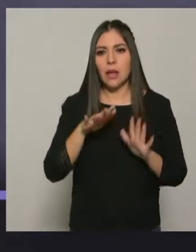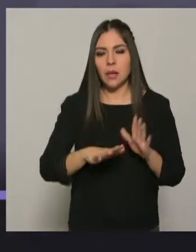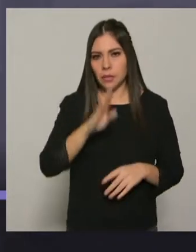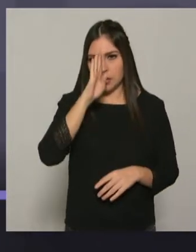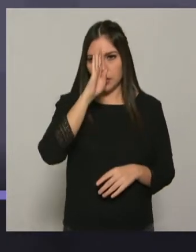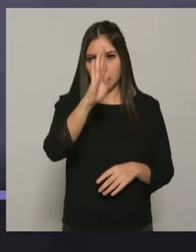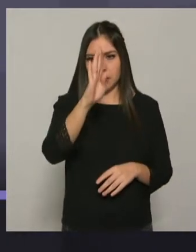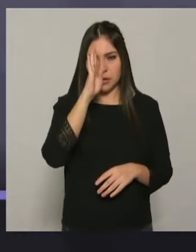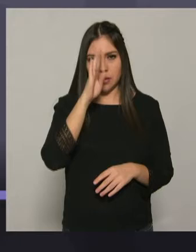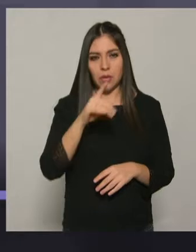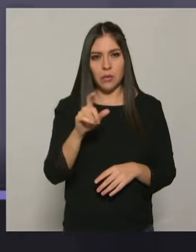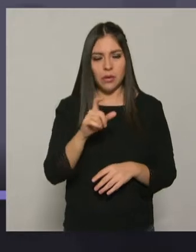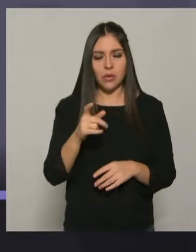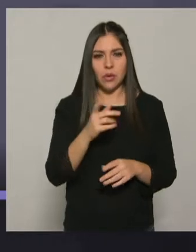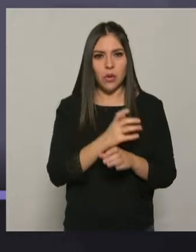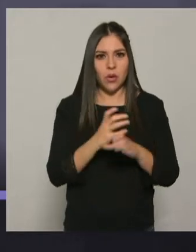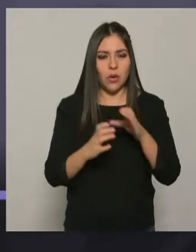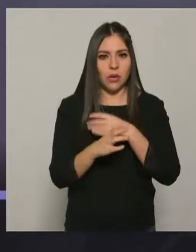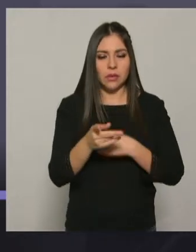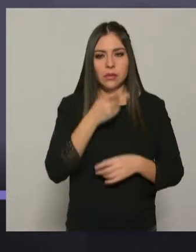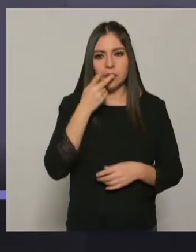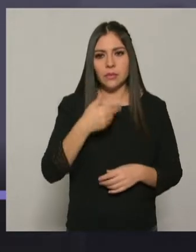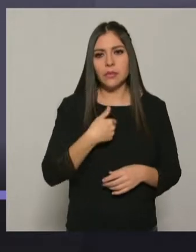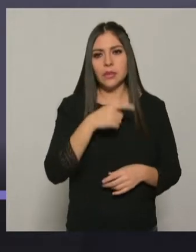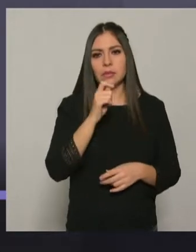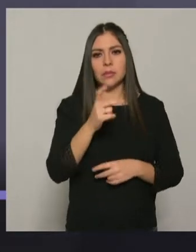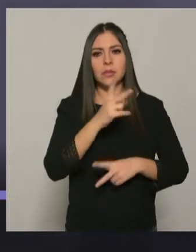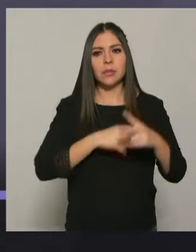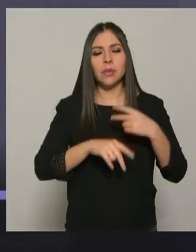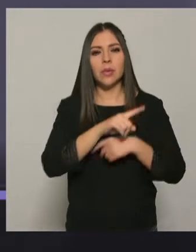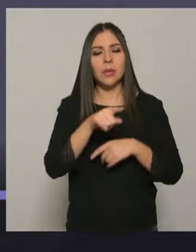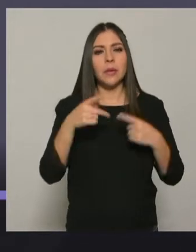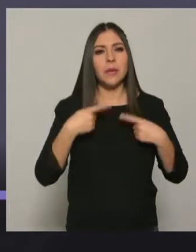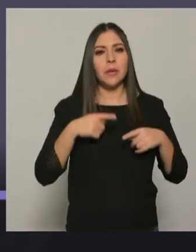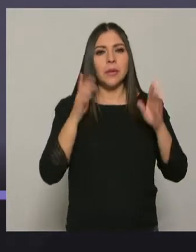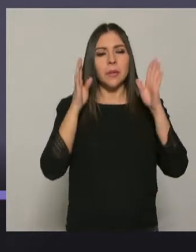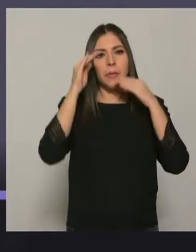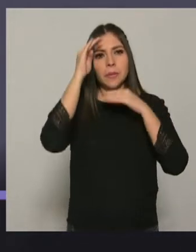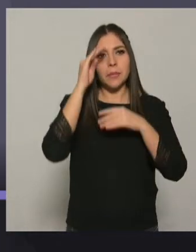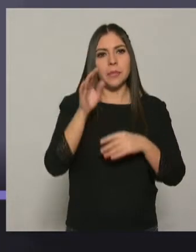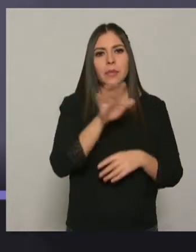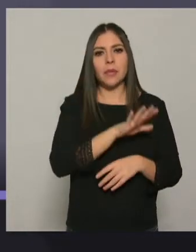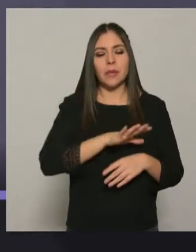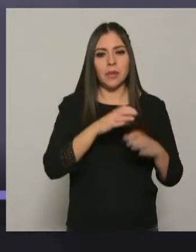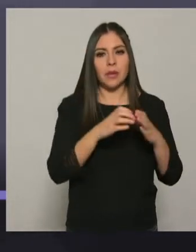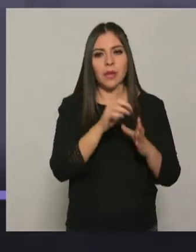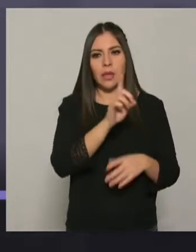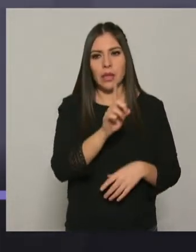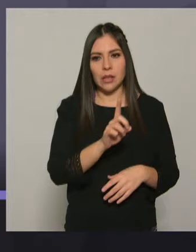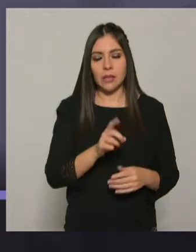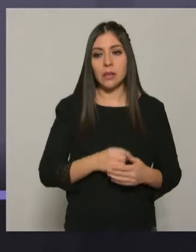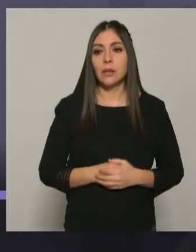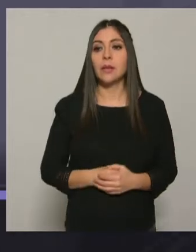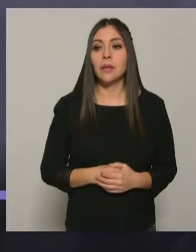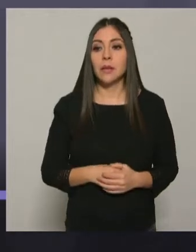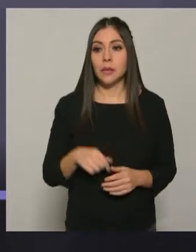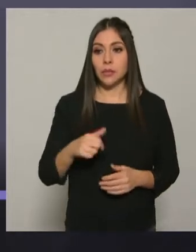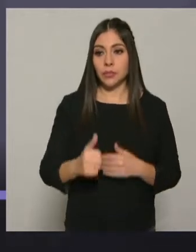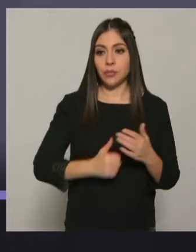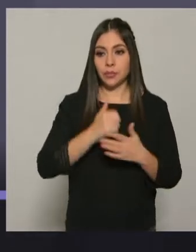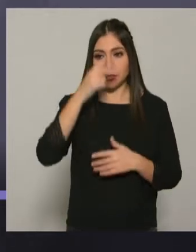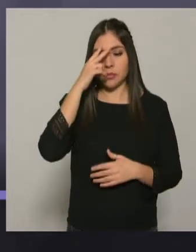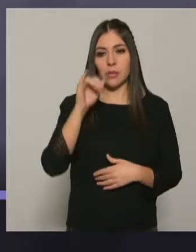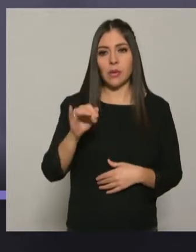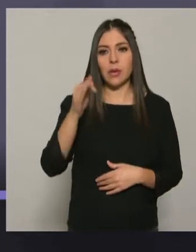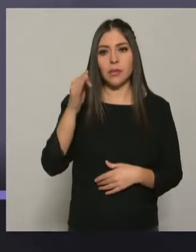de la derecha. O sea, en la Ciudad de México, a través del feminismo ha logrado el reconocimiento de 3